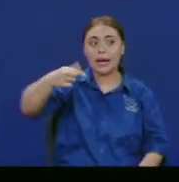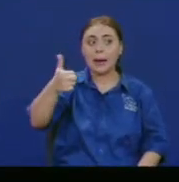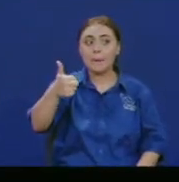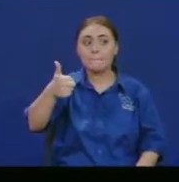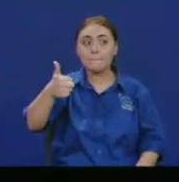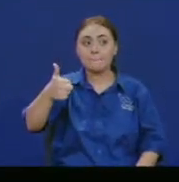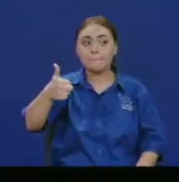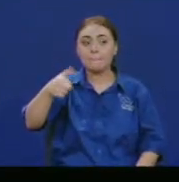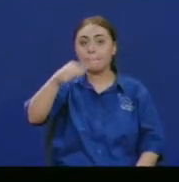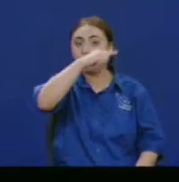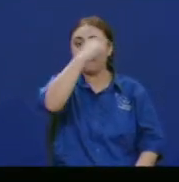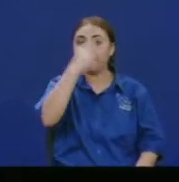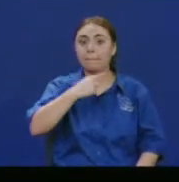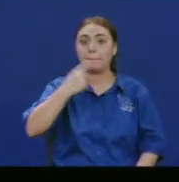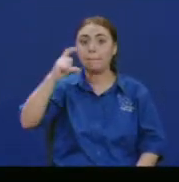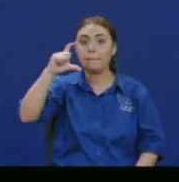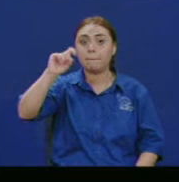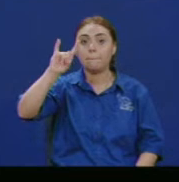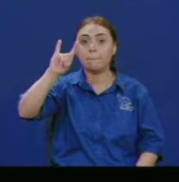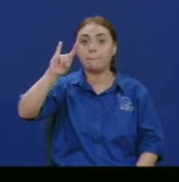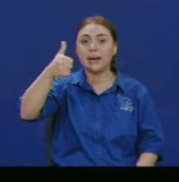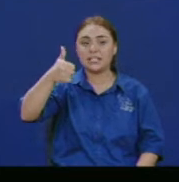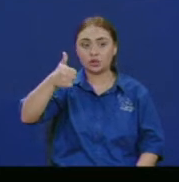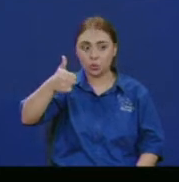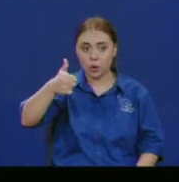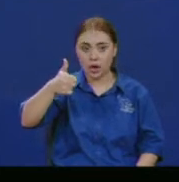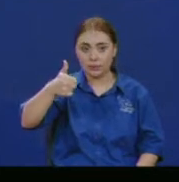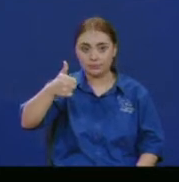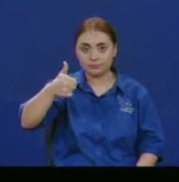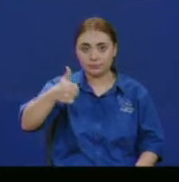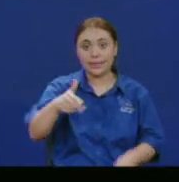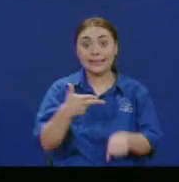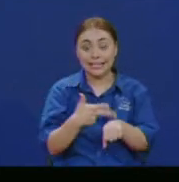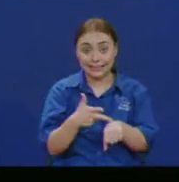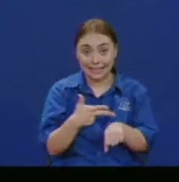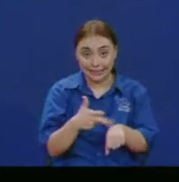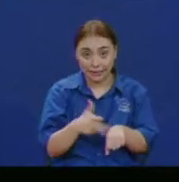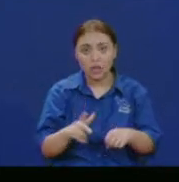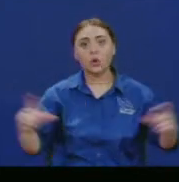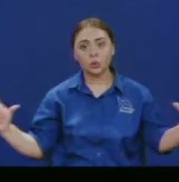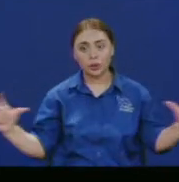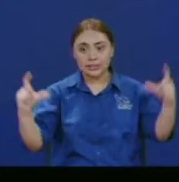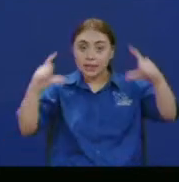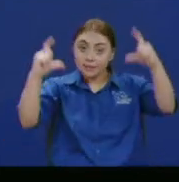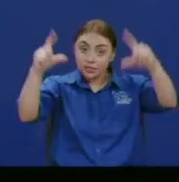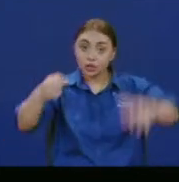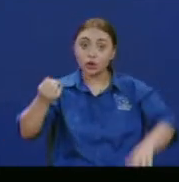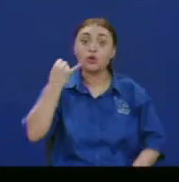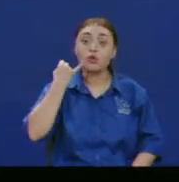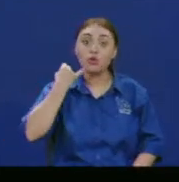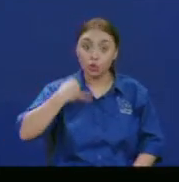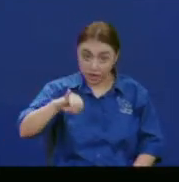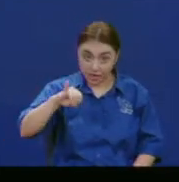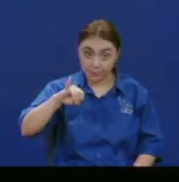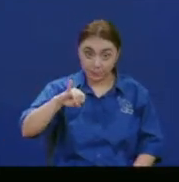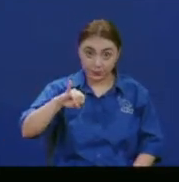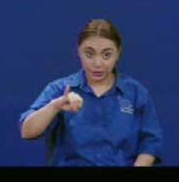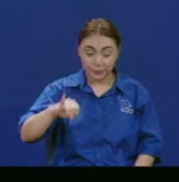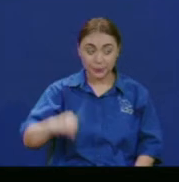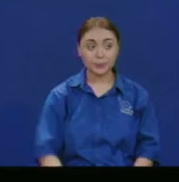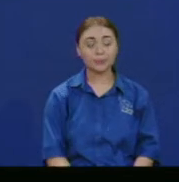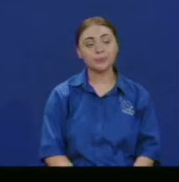Pascua tardía, eso es lo que quiere decir. Y es que lo que pasa es que todos sabemos, o si no lo sabemos, hoy lo